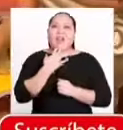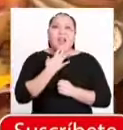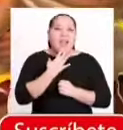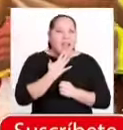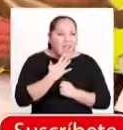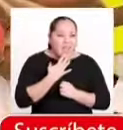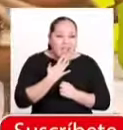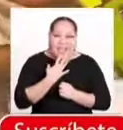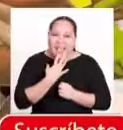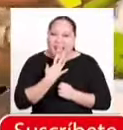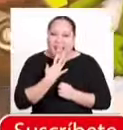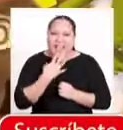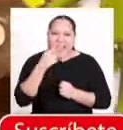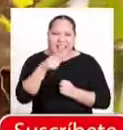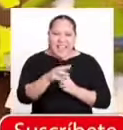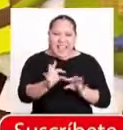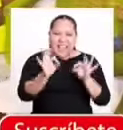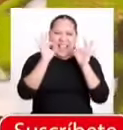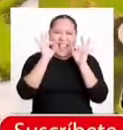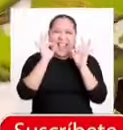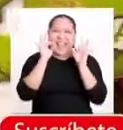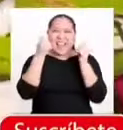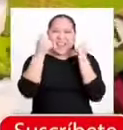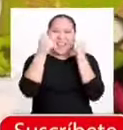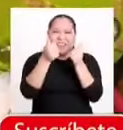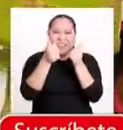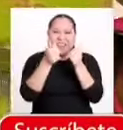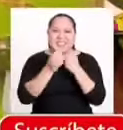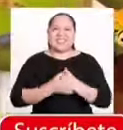¡Guau! ¡Han quedado excelentes!